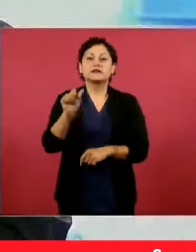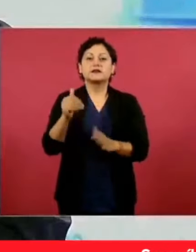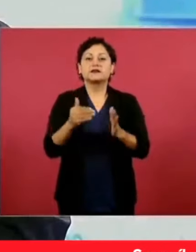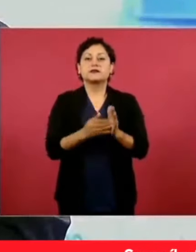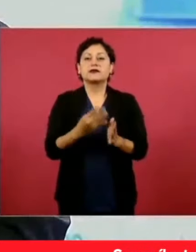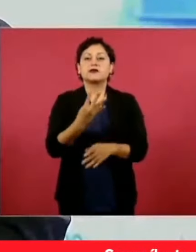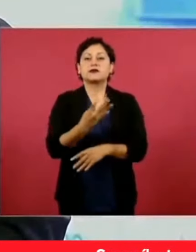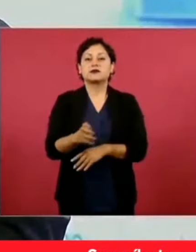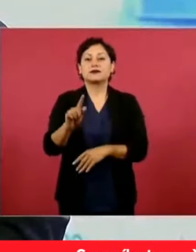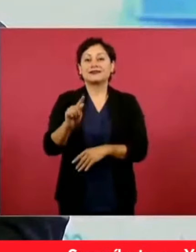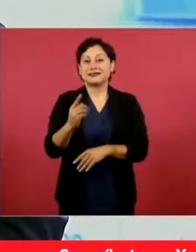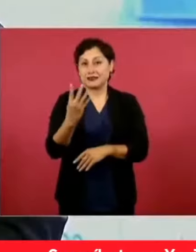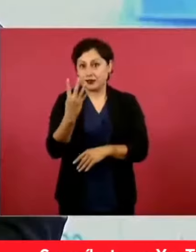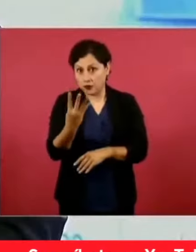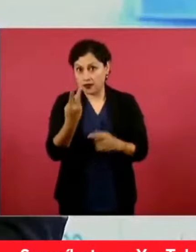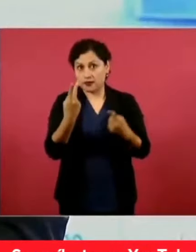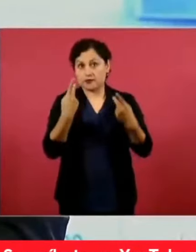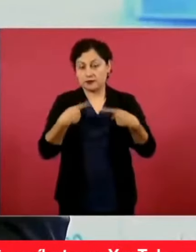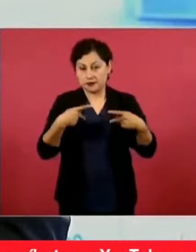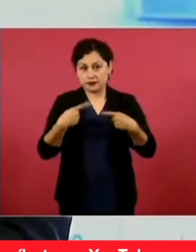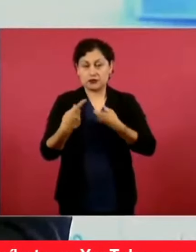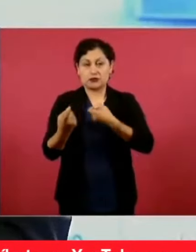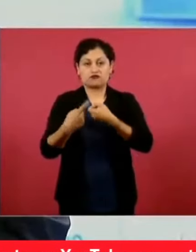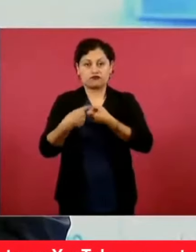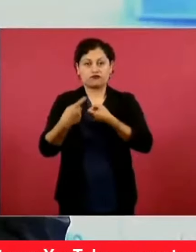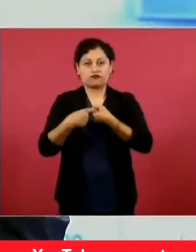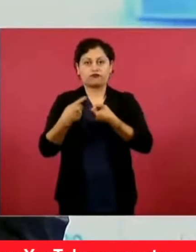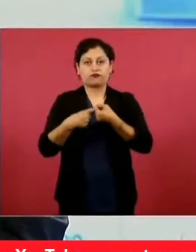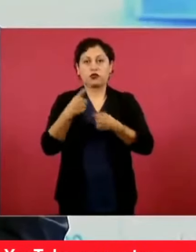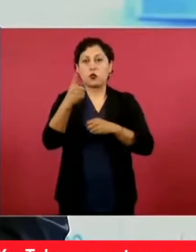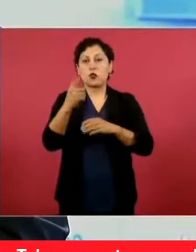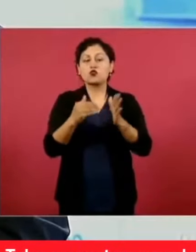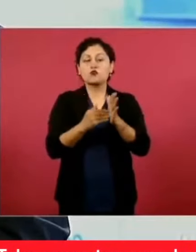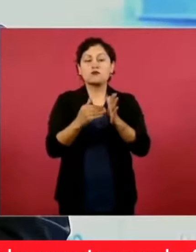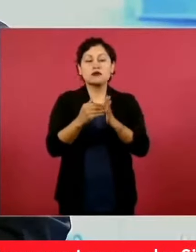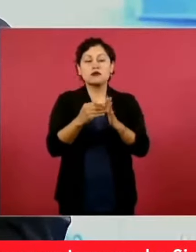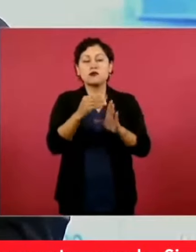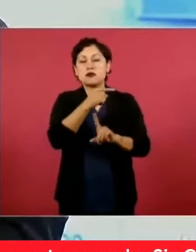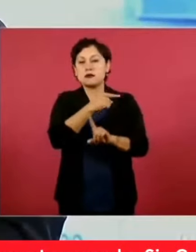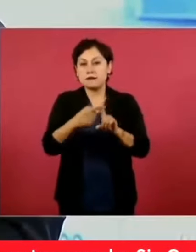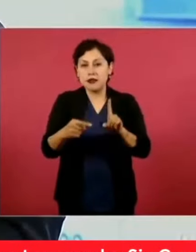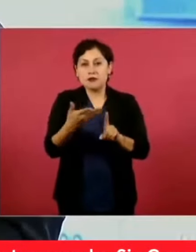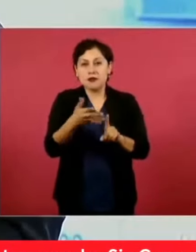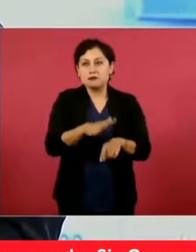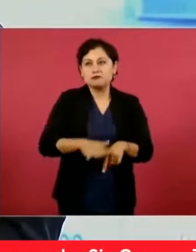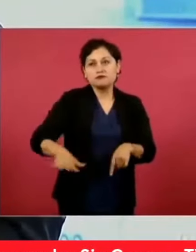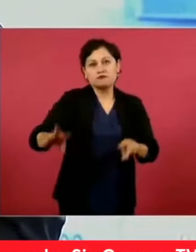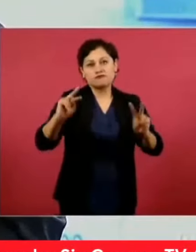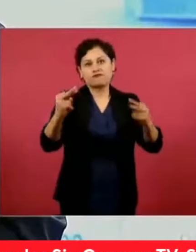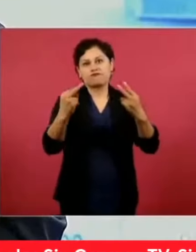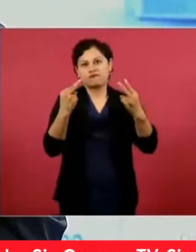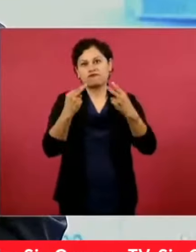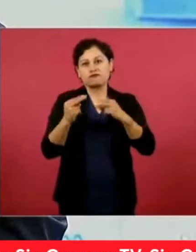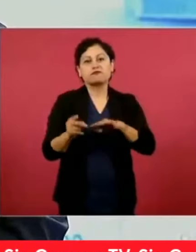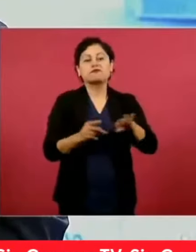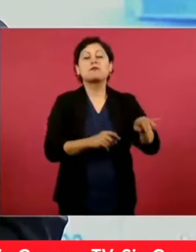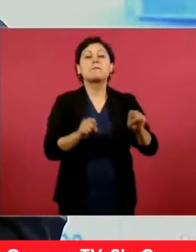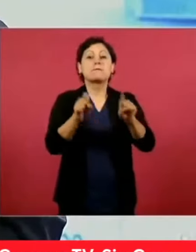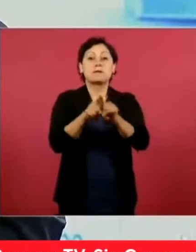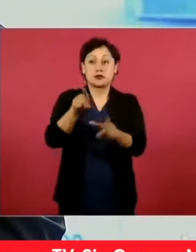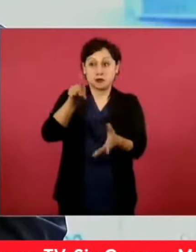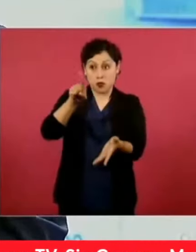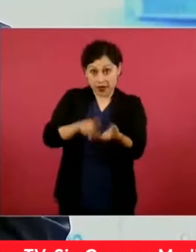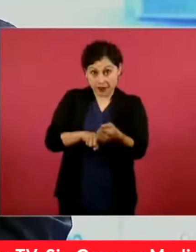116,474 seguidores y 1,5 millones de alcance mensual. También tenemos podcasts, los pueden descargar ahí, por ejemplo,